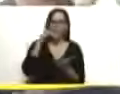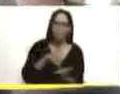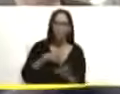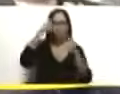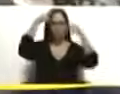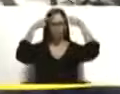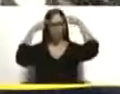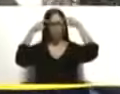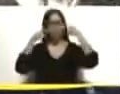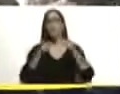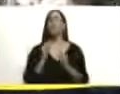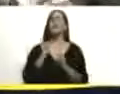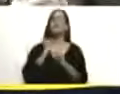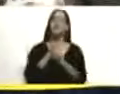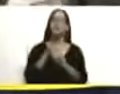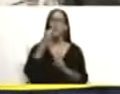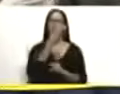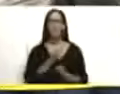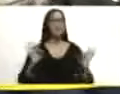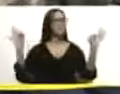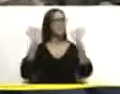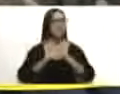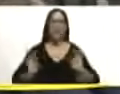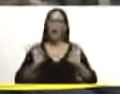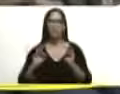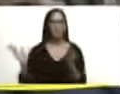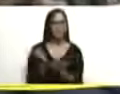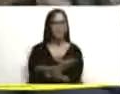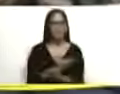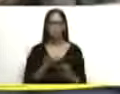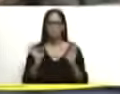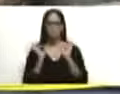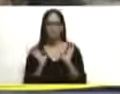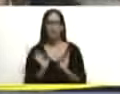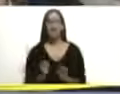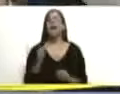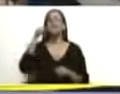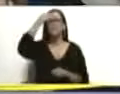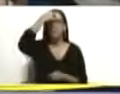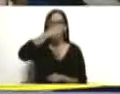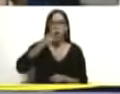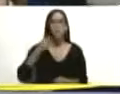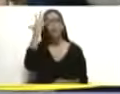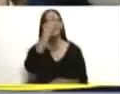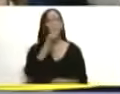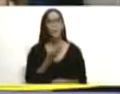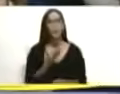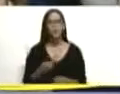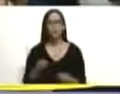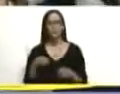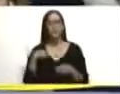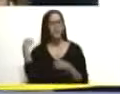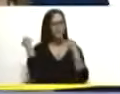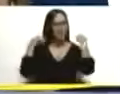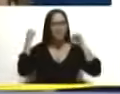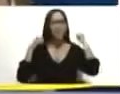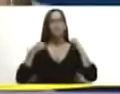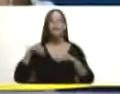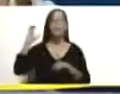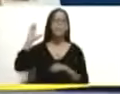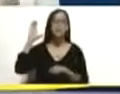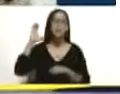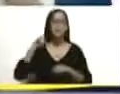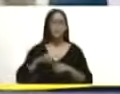Chávez. Y de Miraflores nada ni nadie lo sacará a este pueblo hermoso, grandioso, rebelde, patriota.